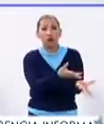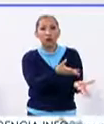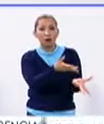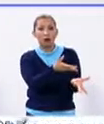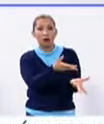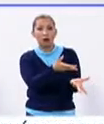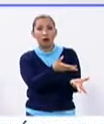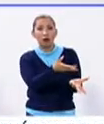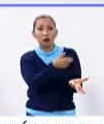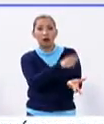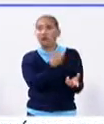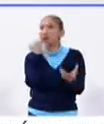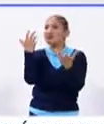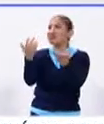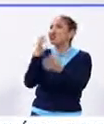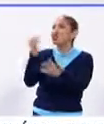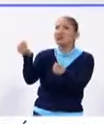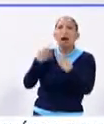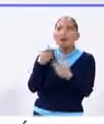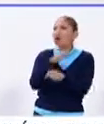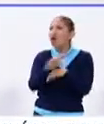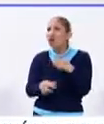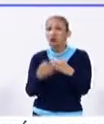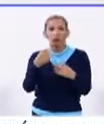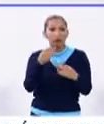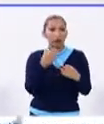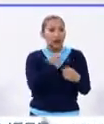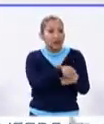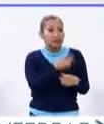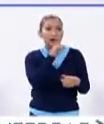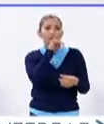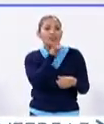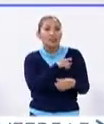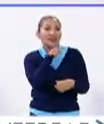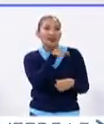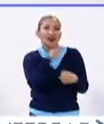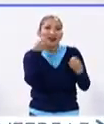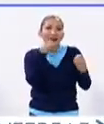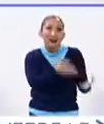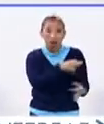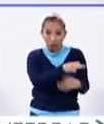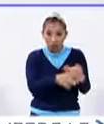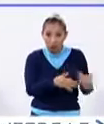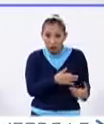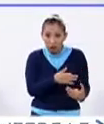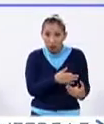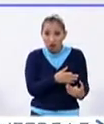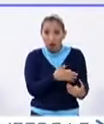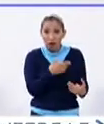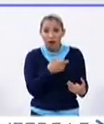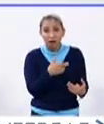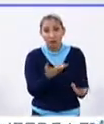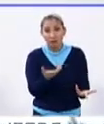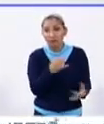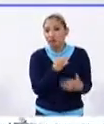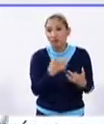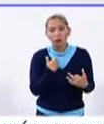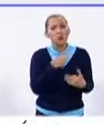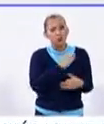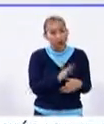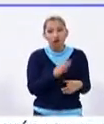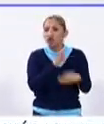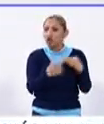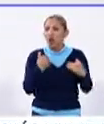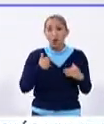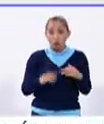precisamente cuando quieran tener todo. O quieran tener todo. Se crea esa falsa burbuja en la cual puedo tener todo en la